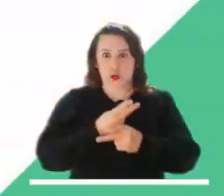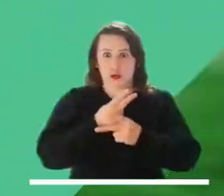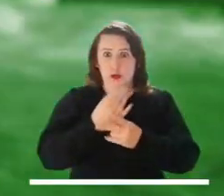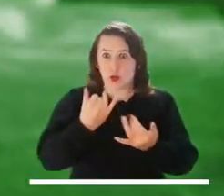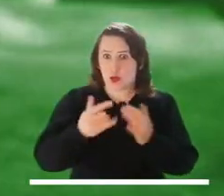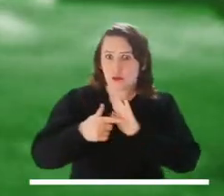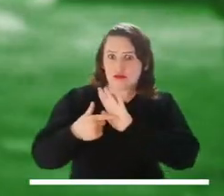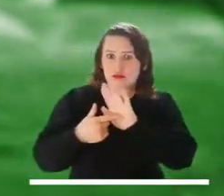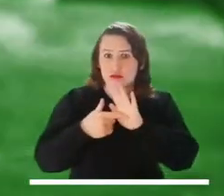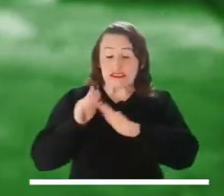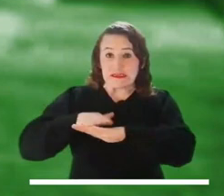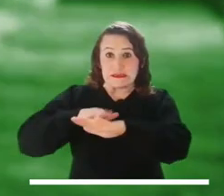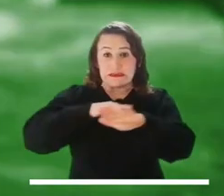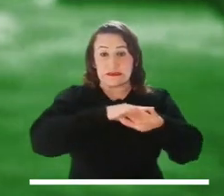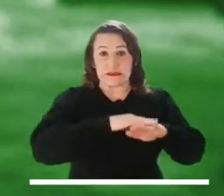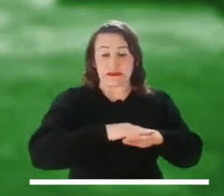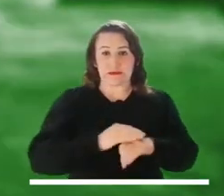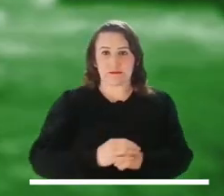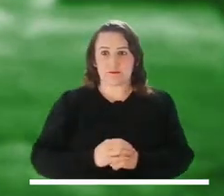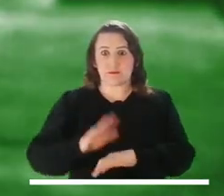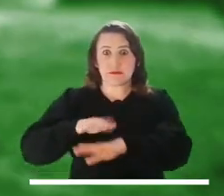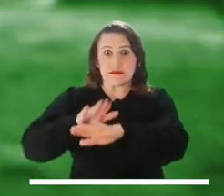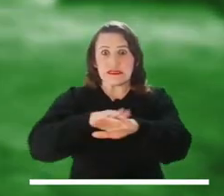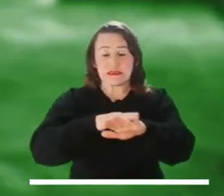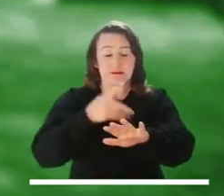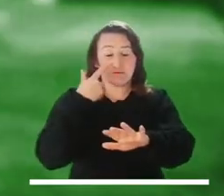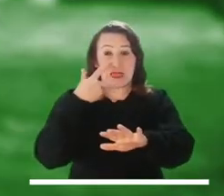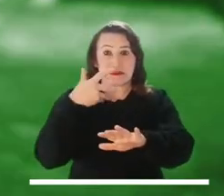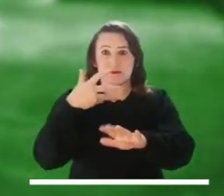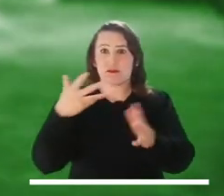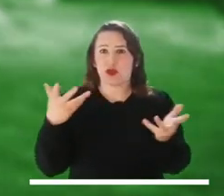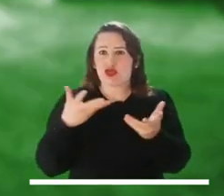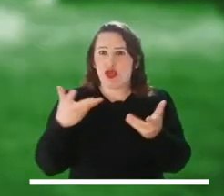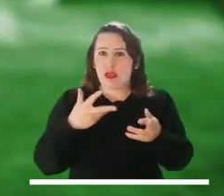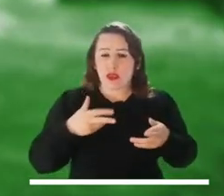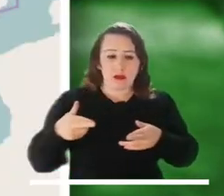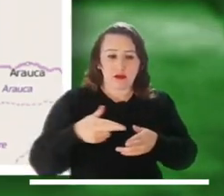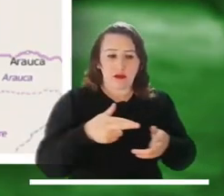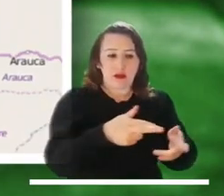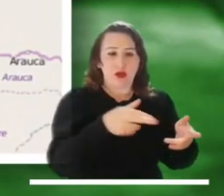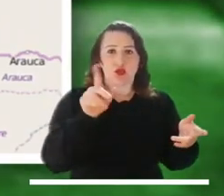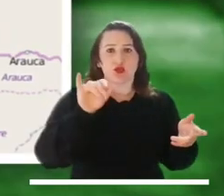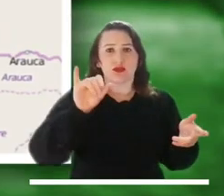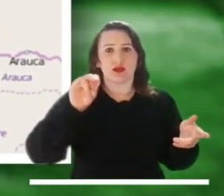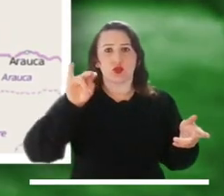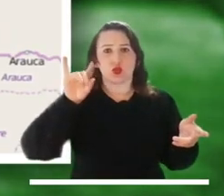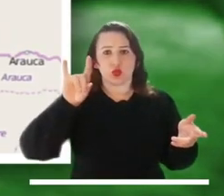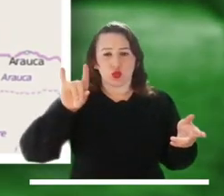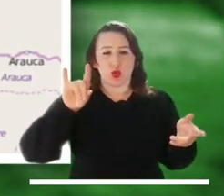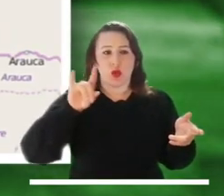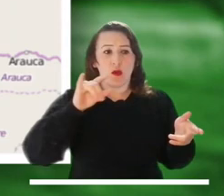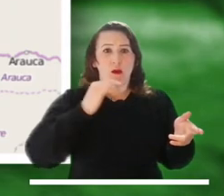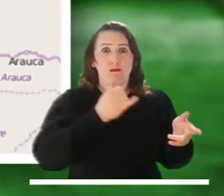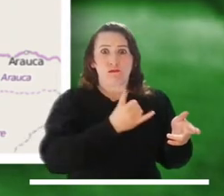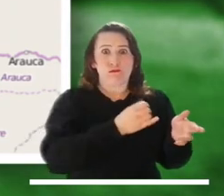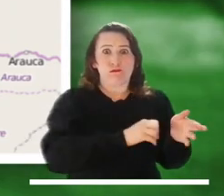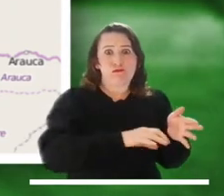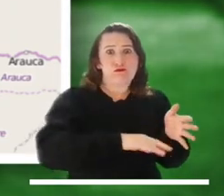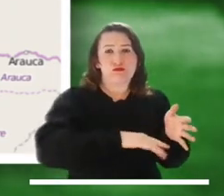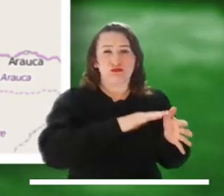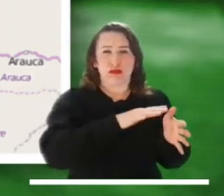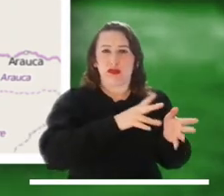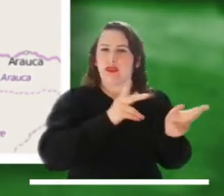A continuación, les presentamos las alertas que se encuentran activas. Máxima alerta por niveles altos en la parte baja del río